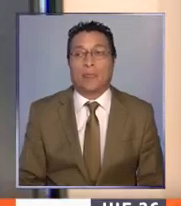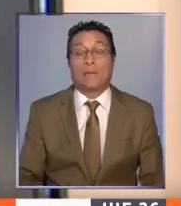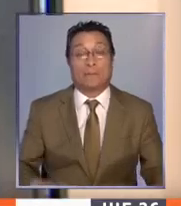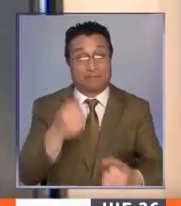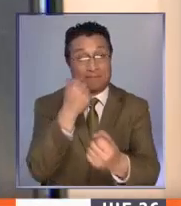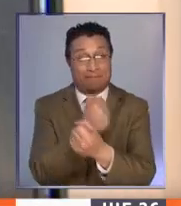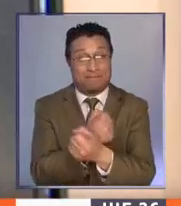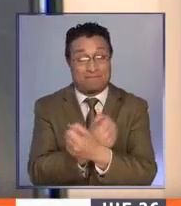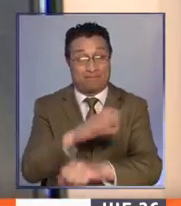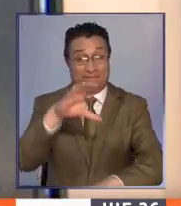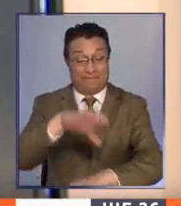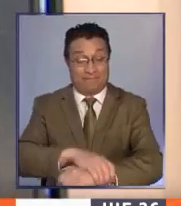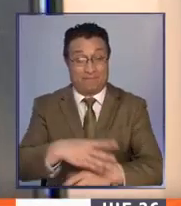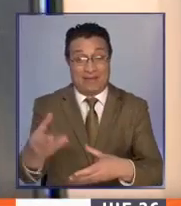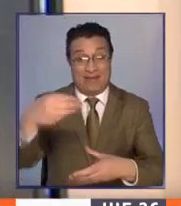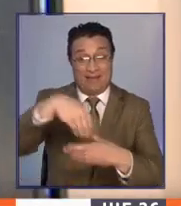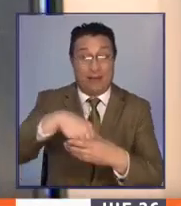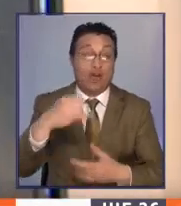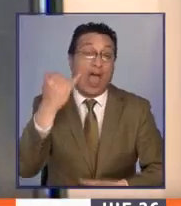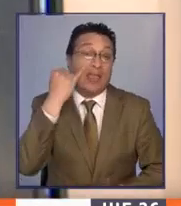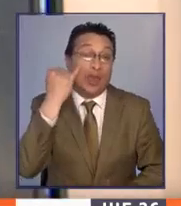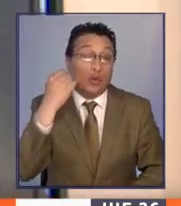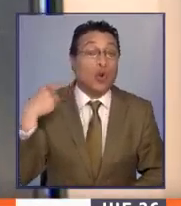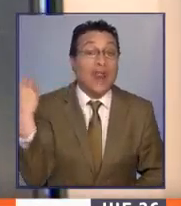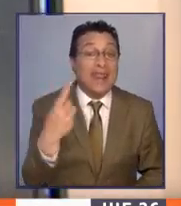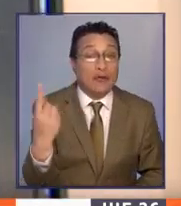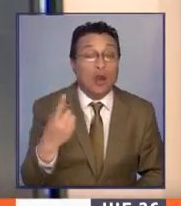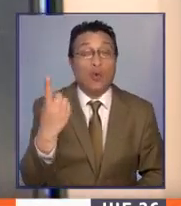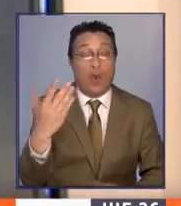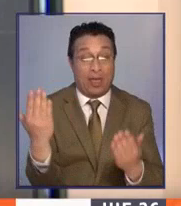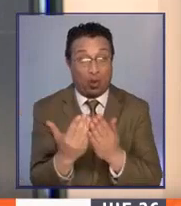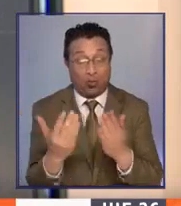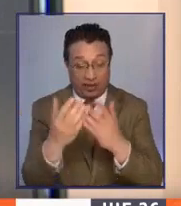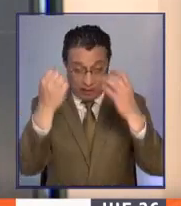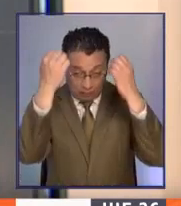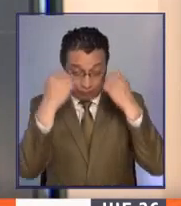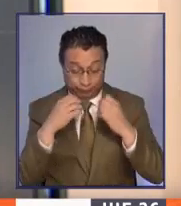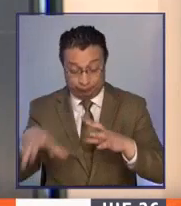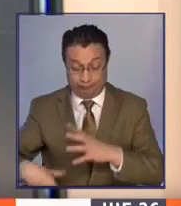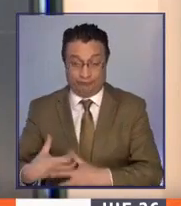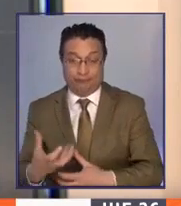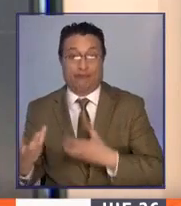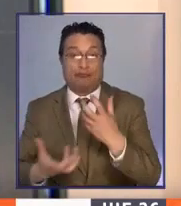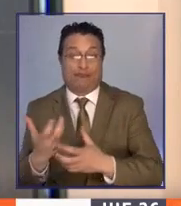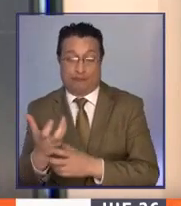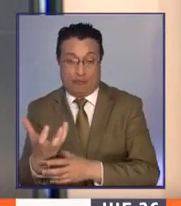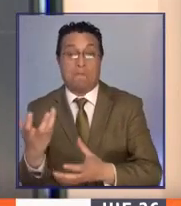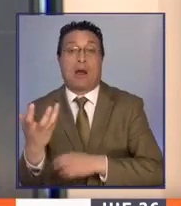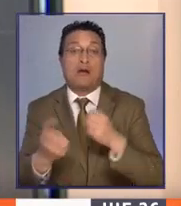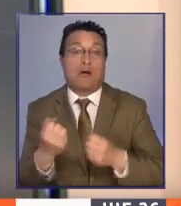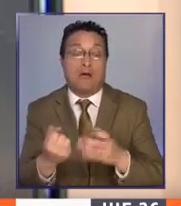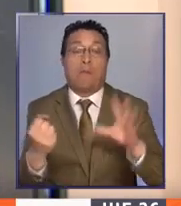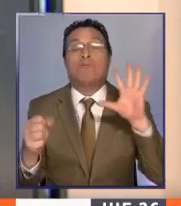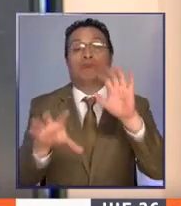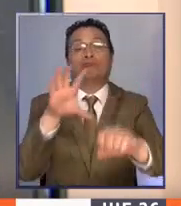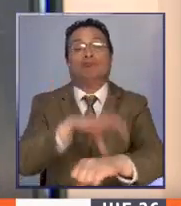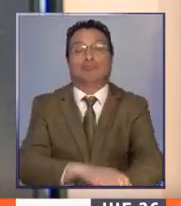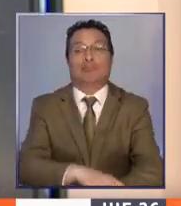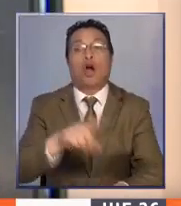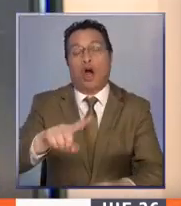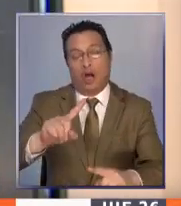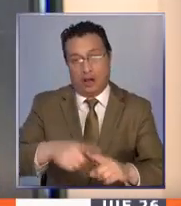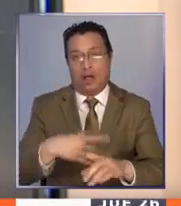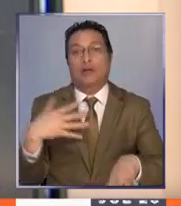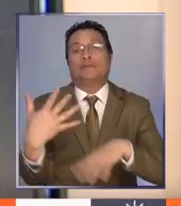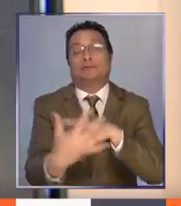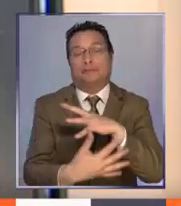Carabineros detuvo dentro del Instituto Nacional a un estudiante que encapuchado llevaba una molotov en sus manos. Hoy hubo nuevos incidentes en